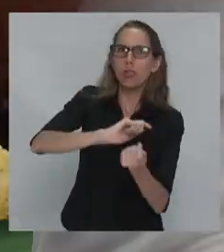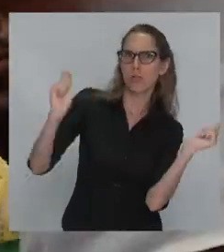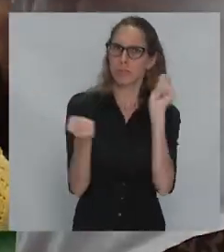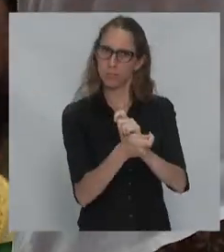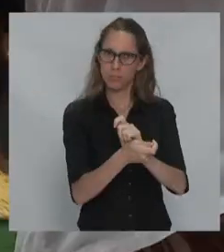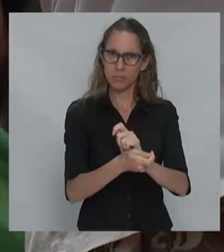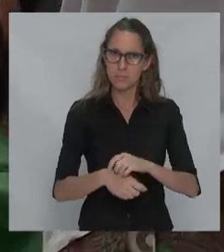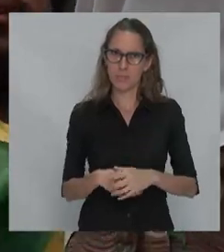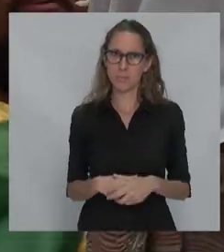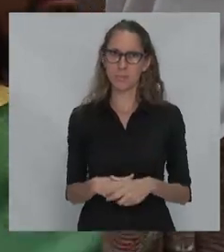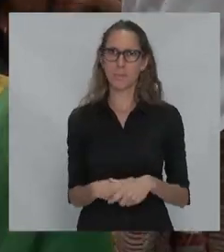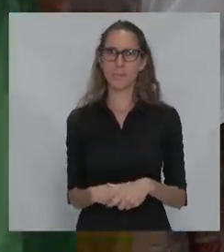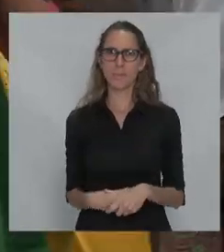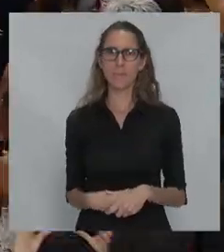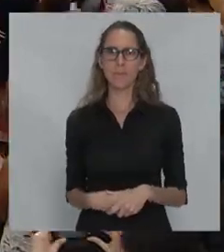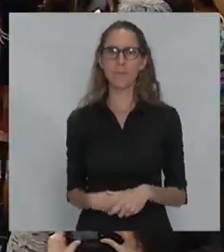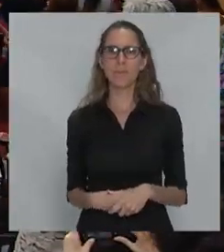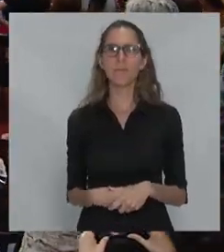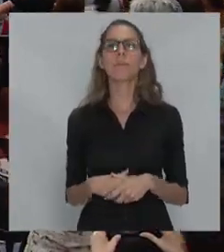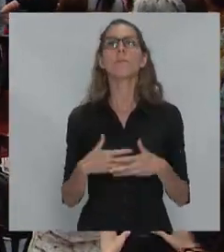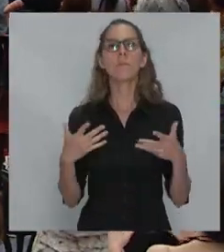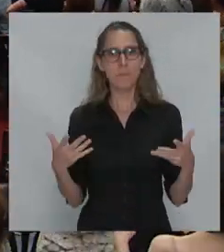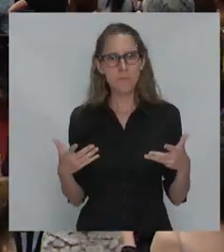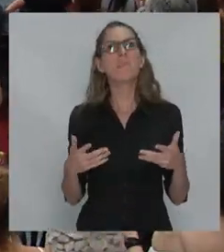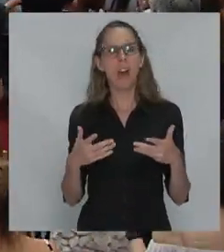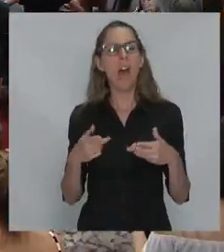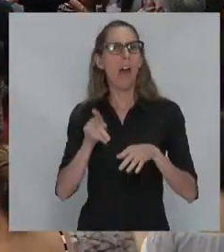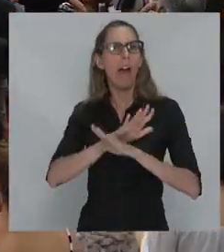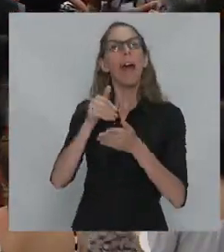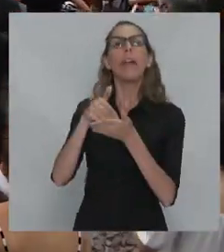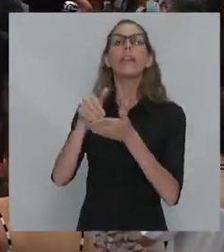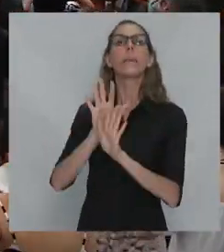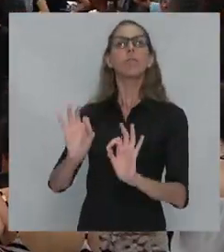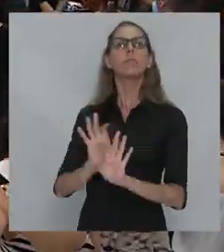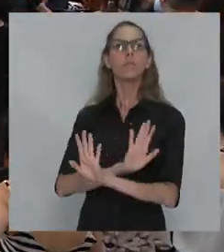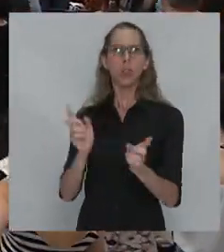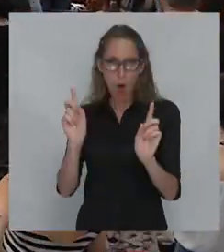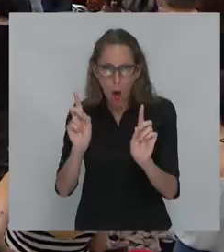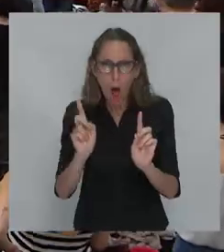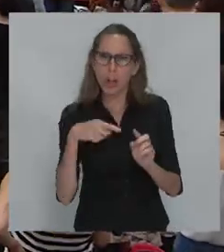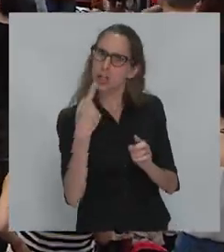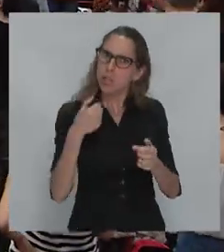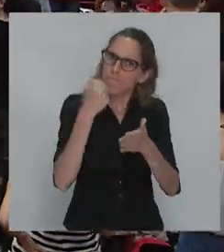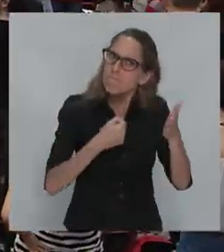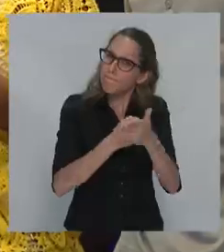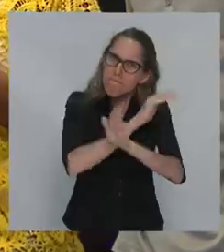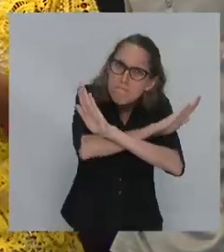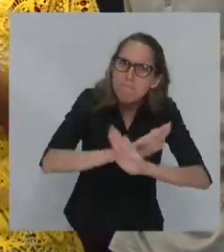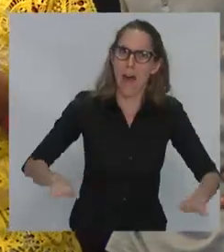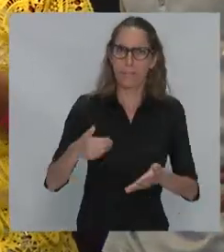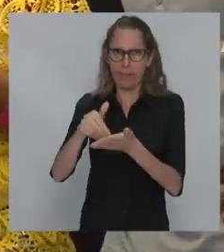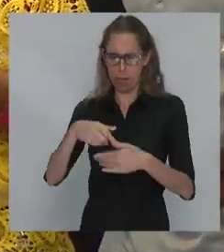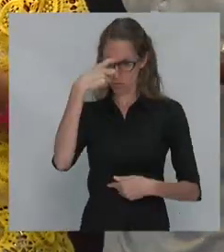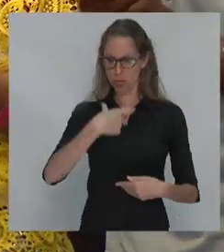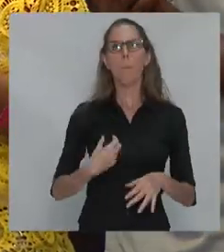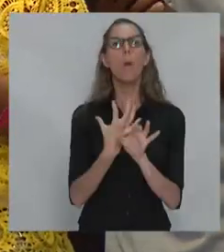Y tener... Sermos antirracistas significa, nosotros profesionales de salud, cuando miramos